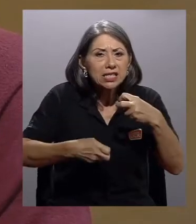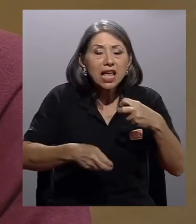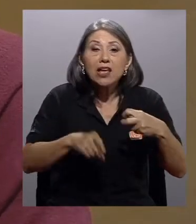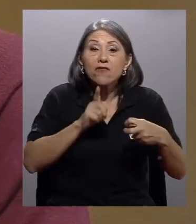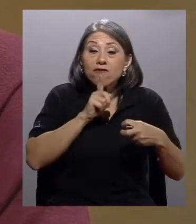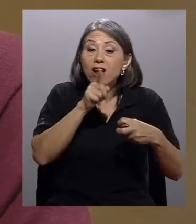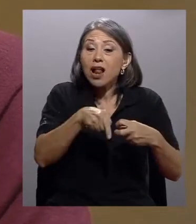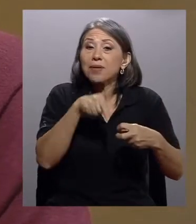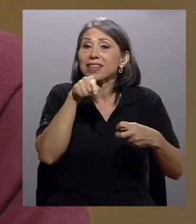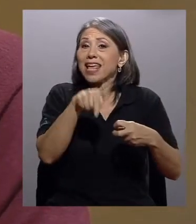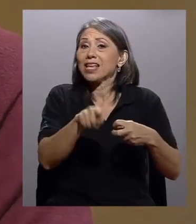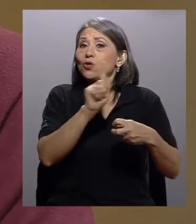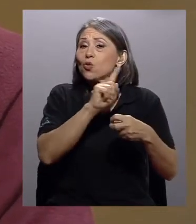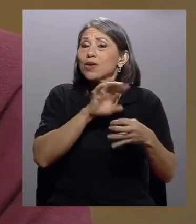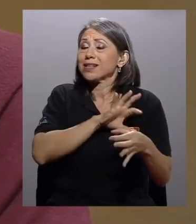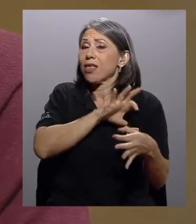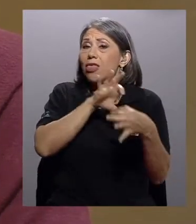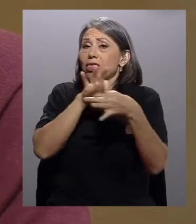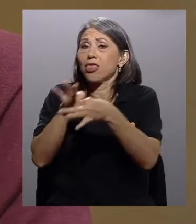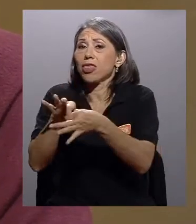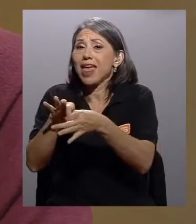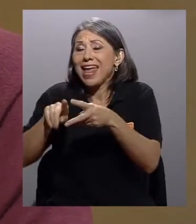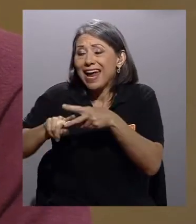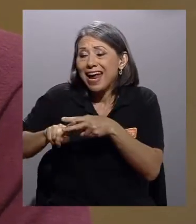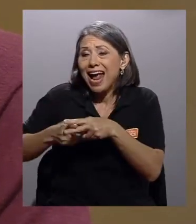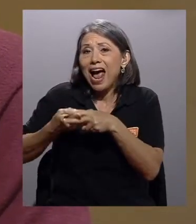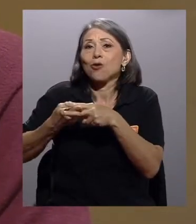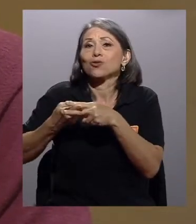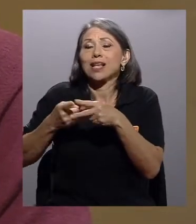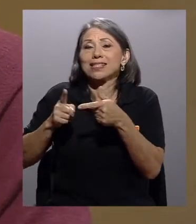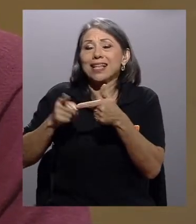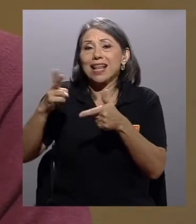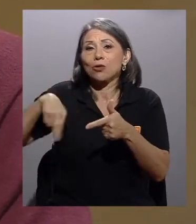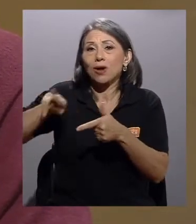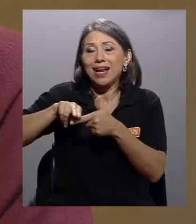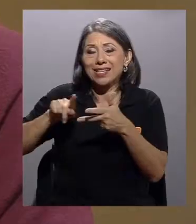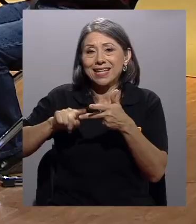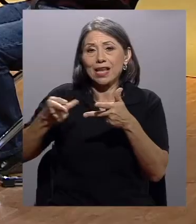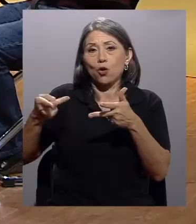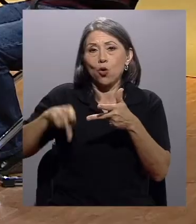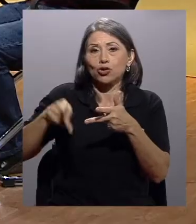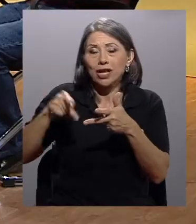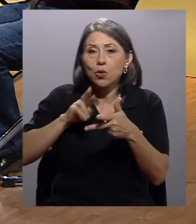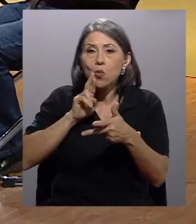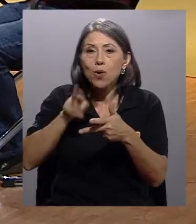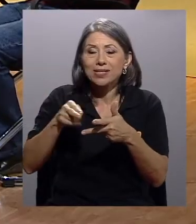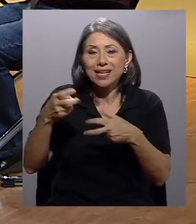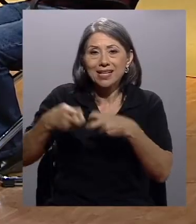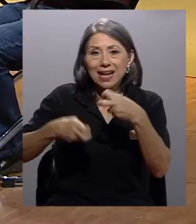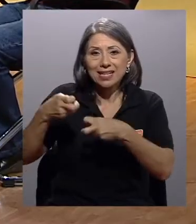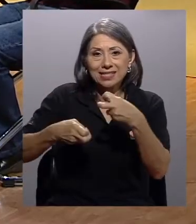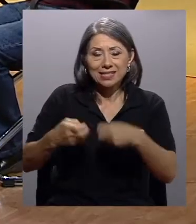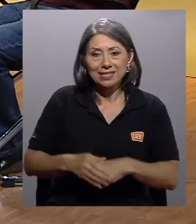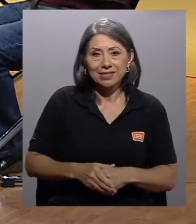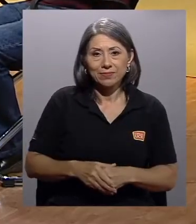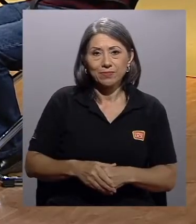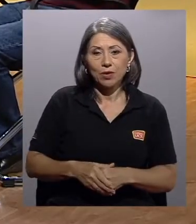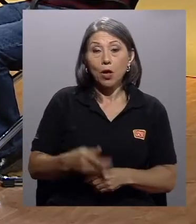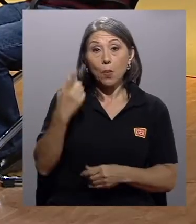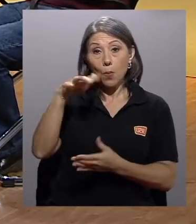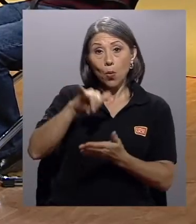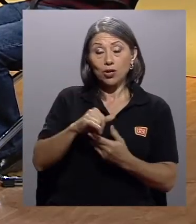primero, de las causas de la crisis, de la naturaleza de la crisis y de las consecuencias de la crisis. Por eso yo señalo, ¿verdad?, que